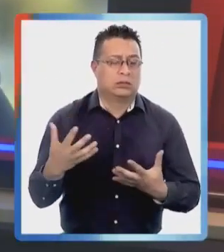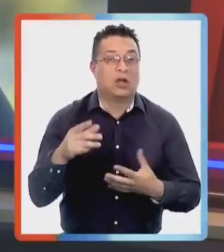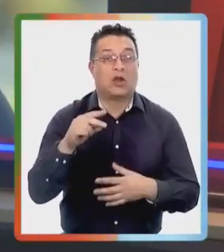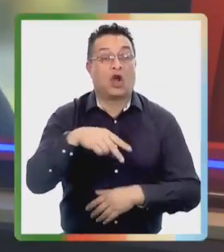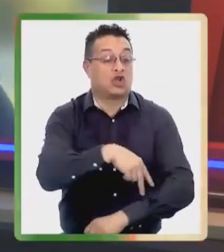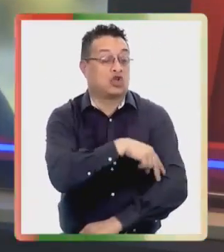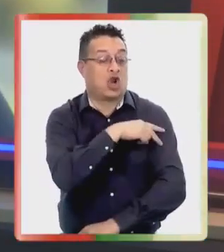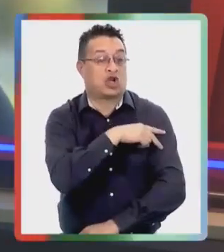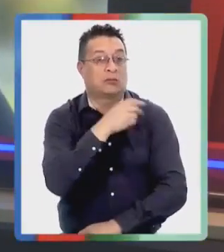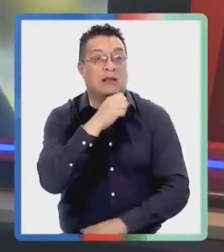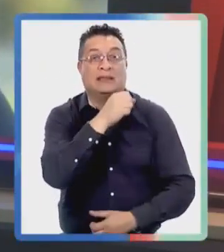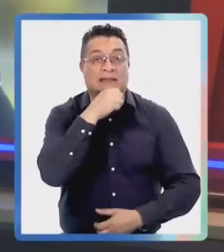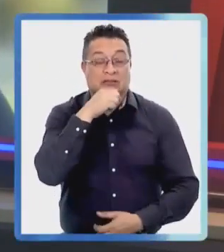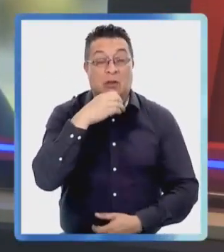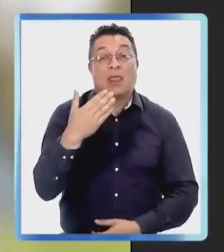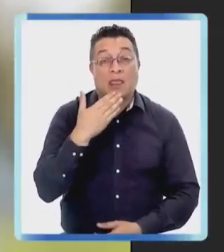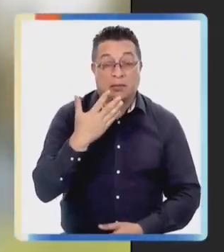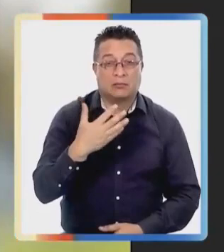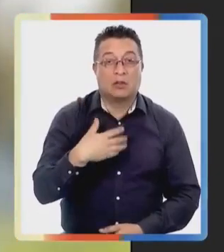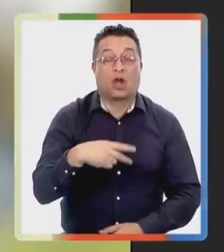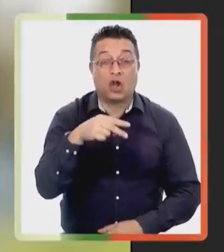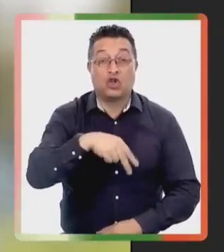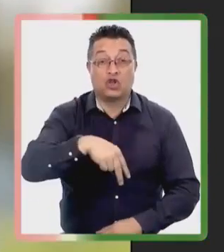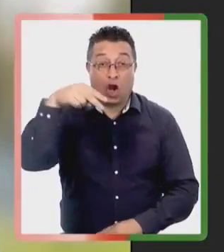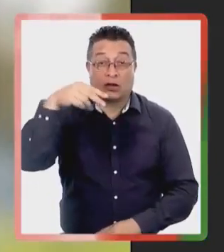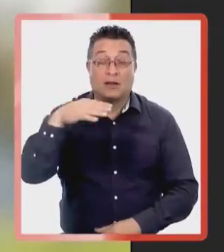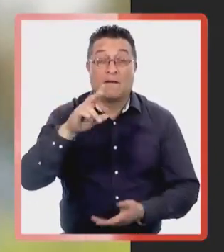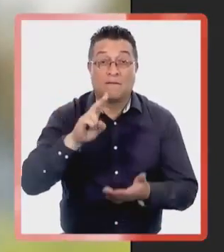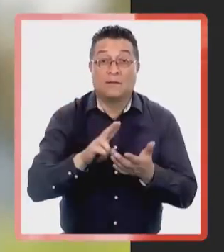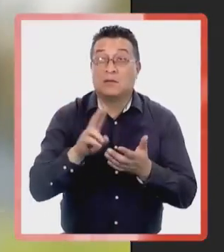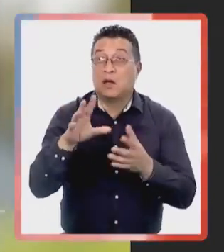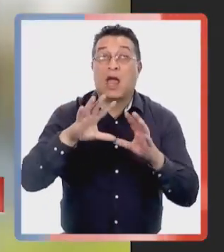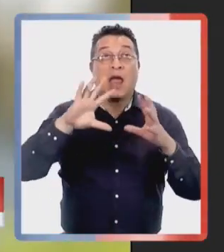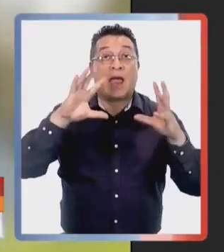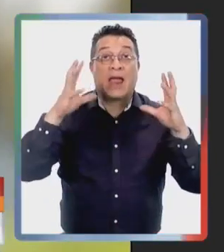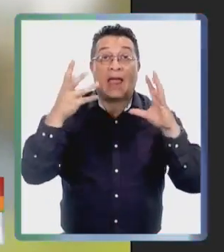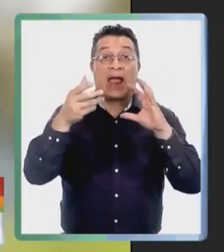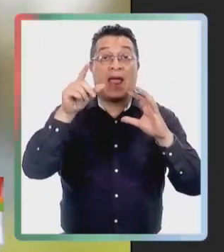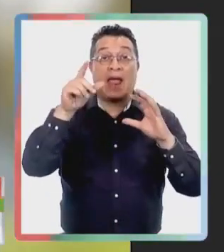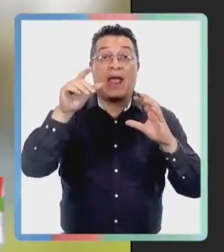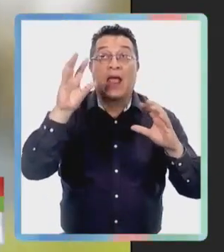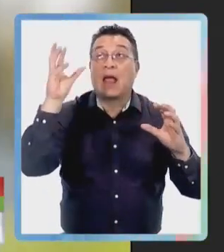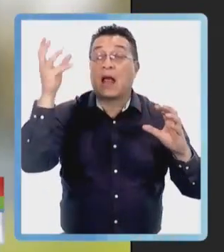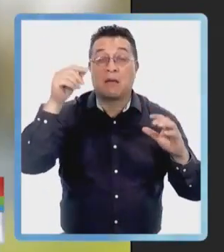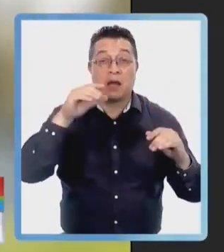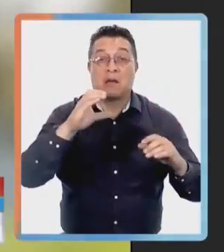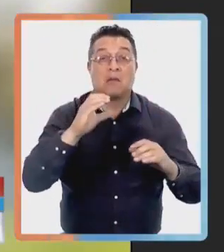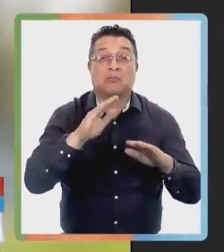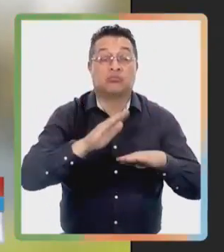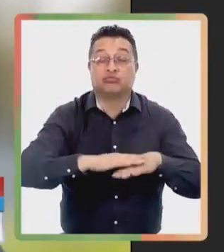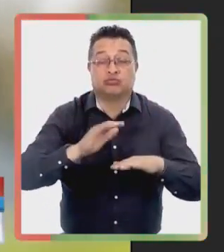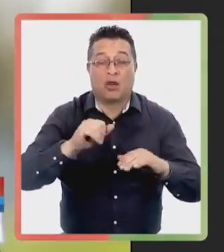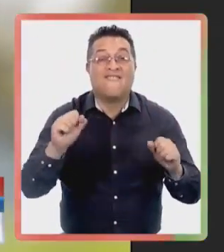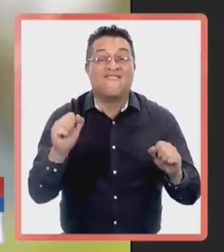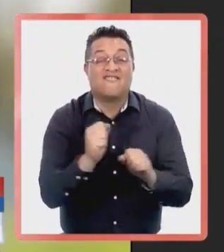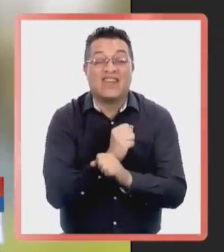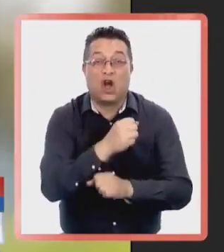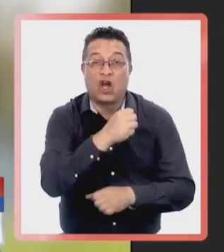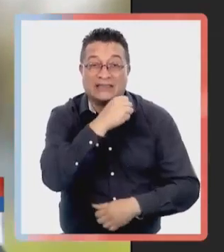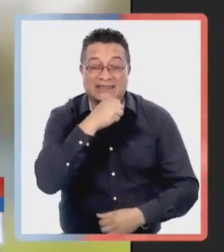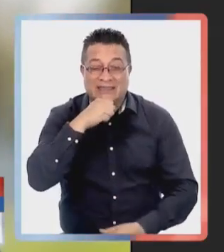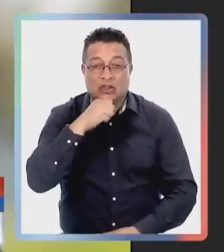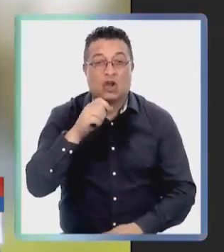paciente que vive en el norte, en una zona seca también. En el norte, en realidad, como el clima es cálido, el problema es el frío seco.